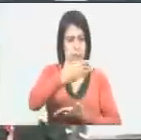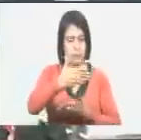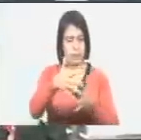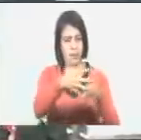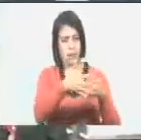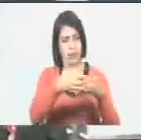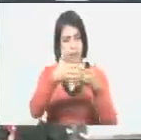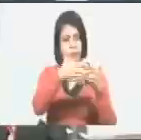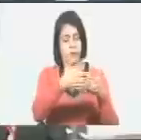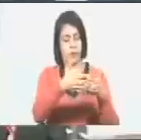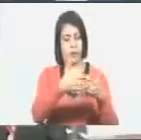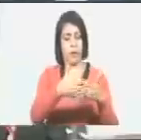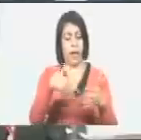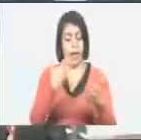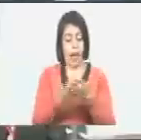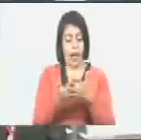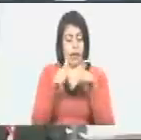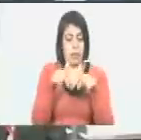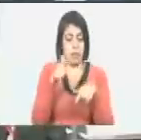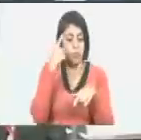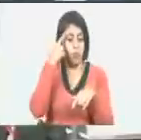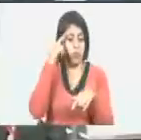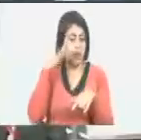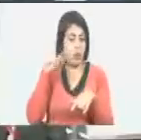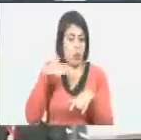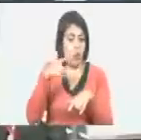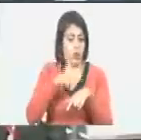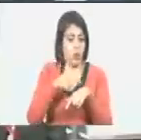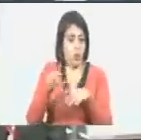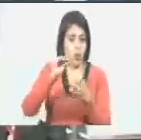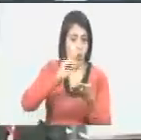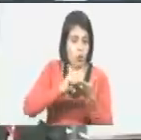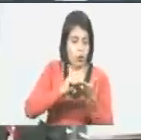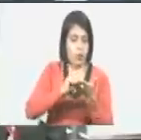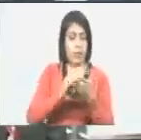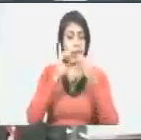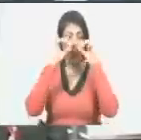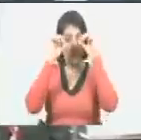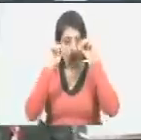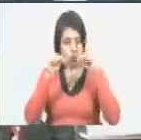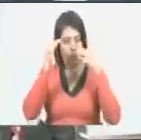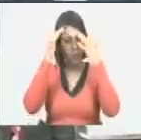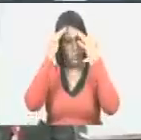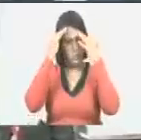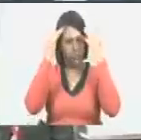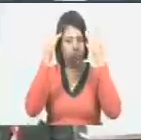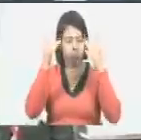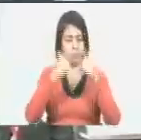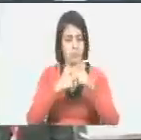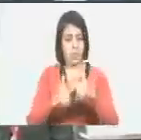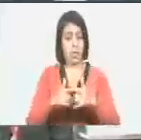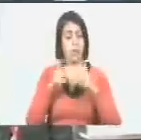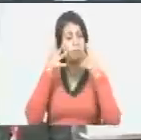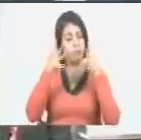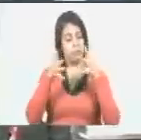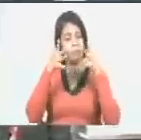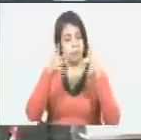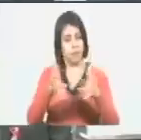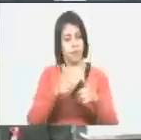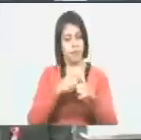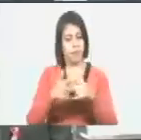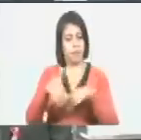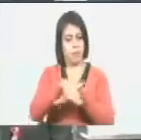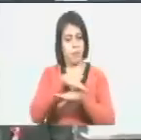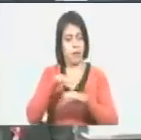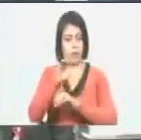de Norteamérica, hasta quién sabe cuándo. Una sabia decisión, pues. Entonces dio instrucciones al entonces